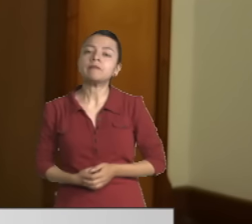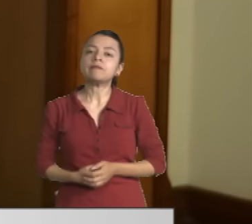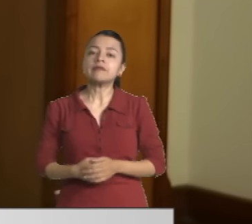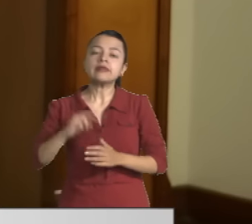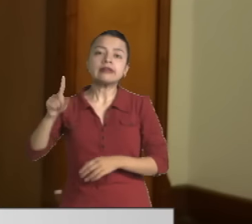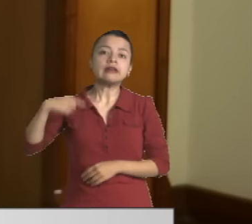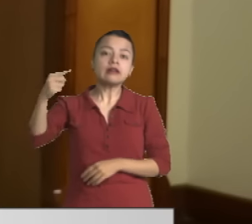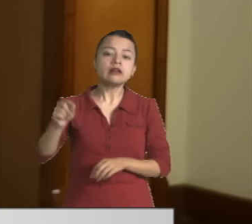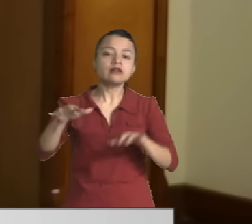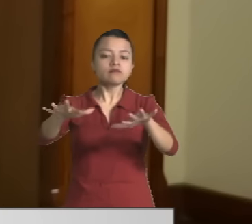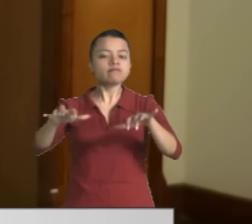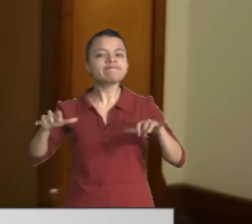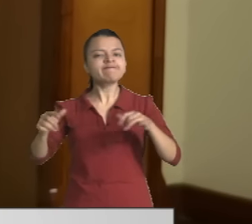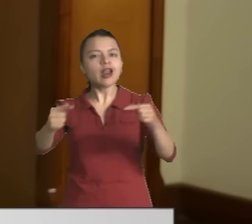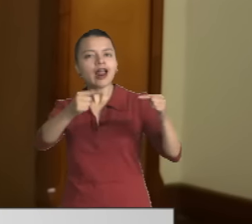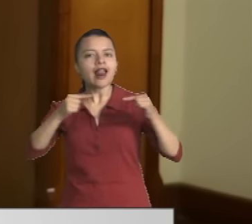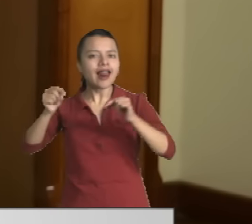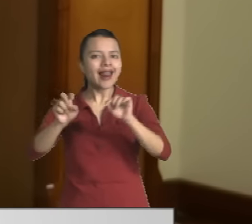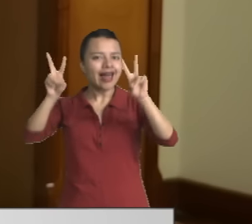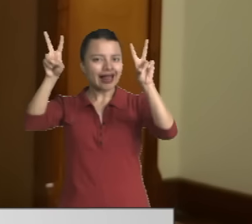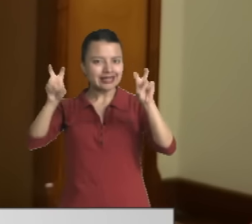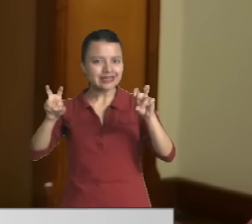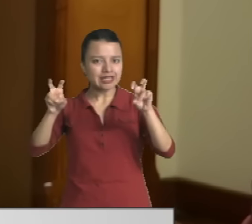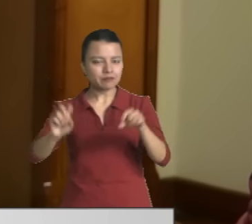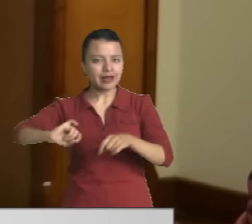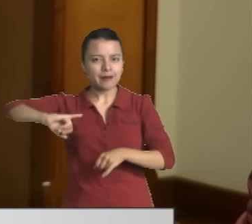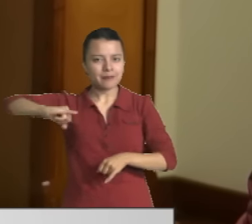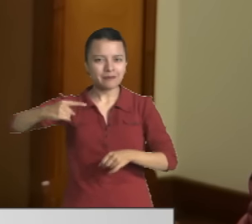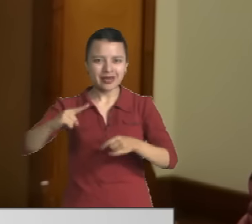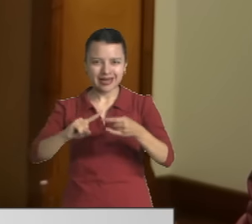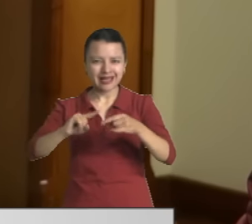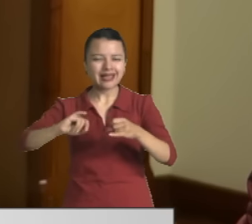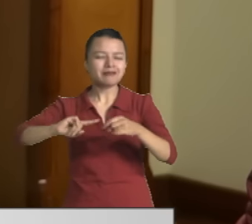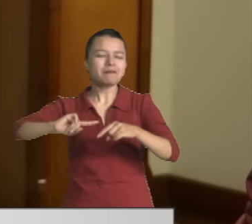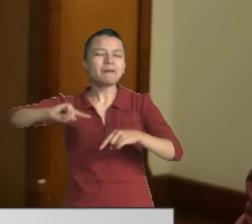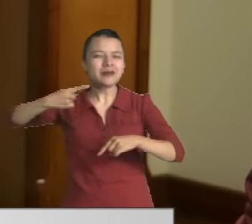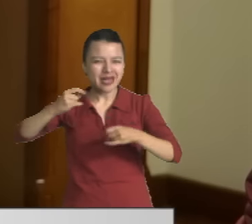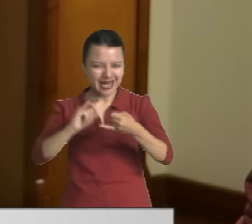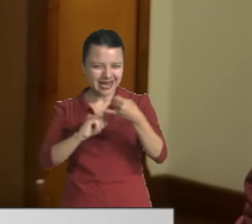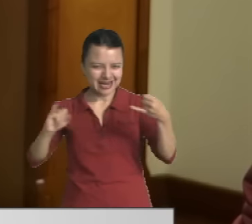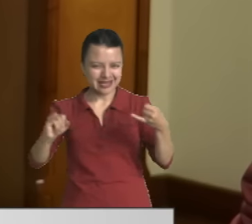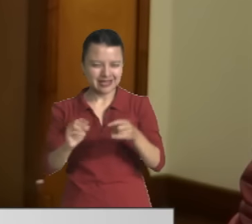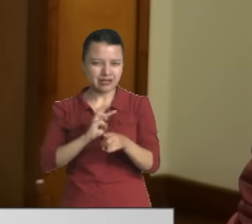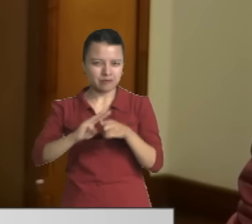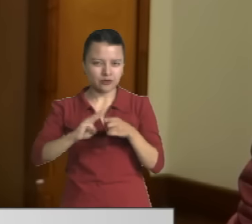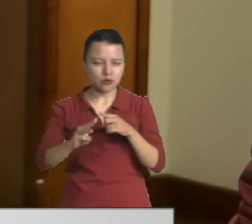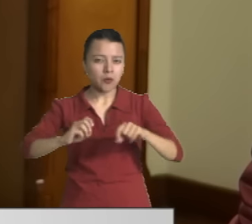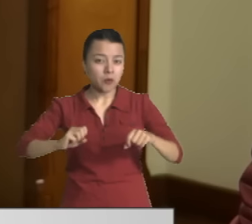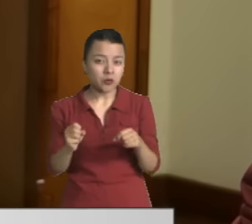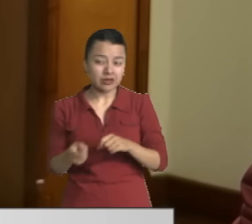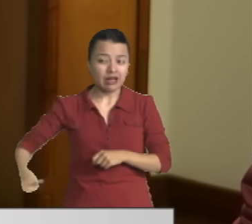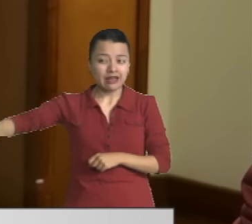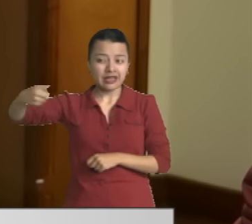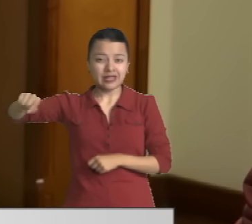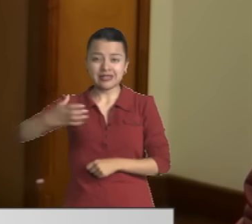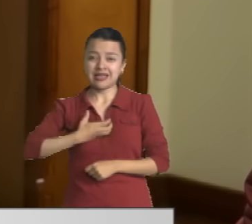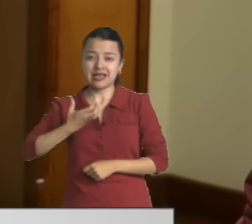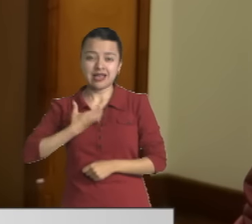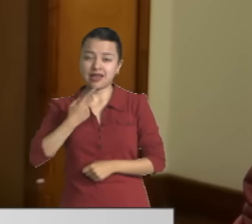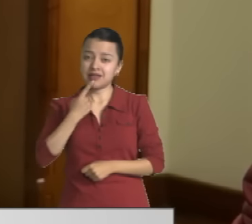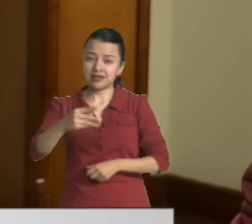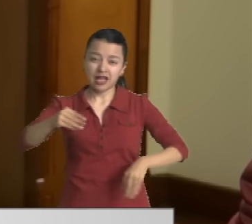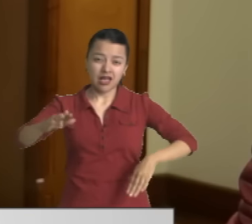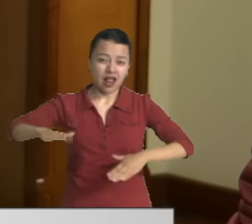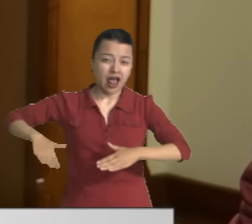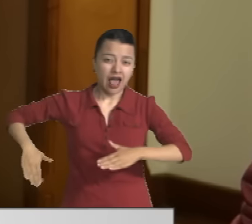sobre los avances de la primera línea del metro de Bogotá y pues lo que ellos denuncian, un abrupto retraso en esta importante obra que será expuesta aquí en